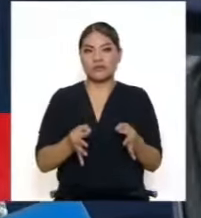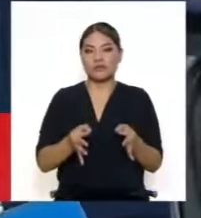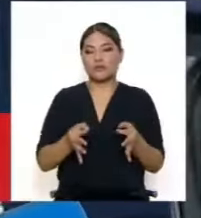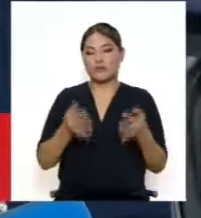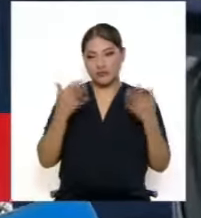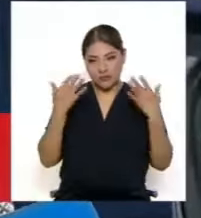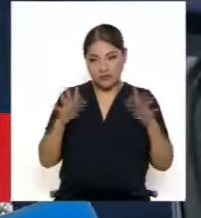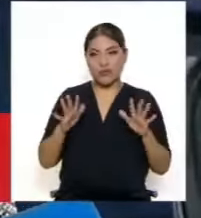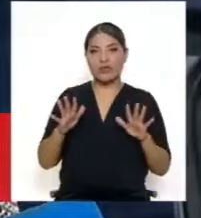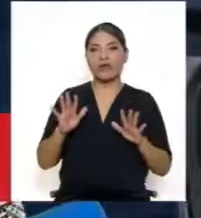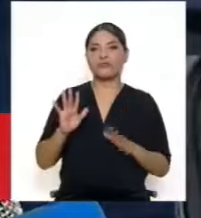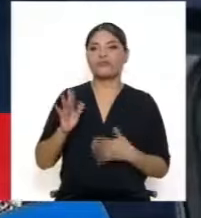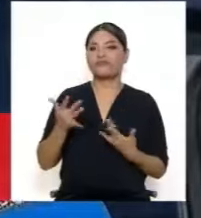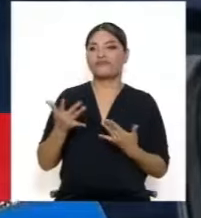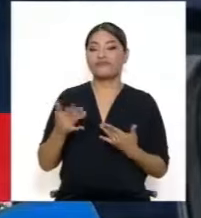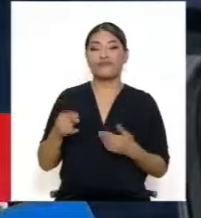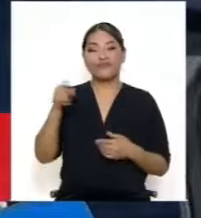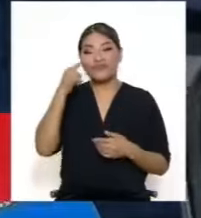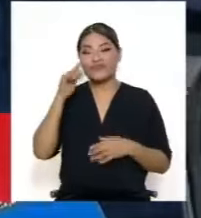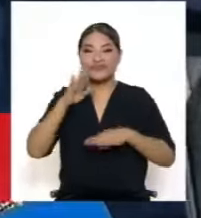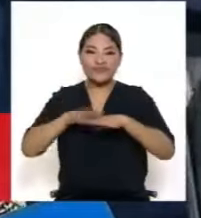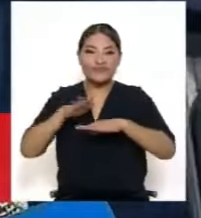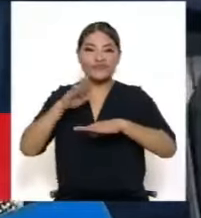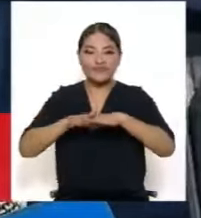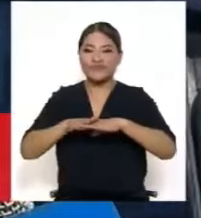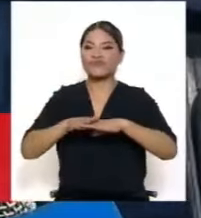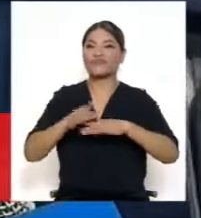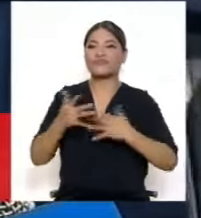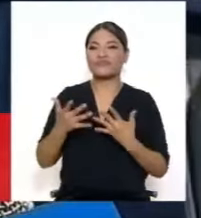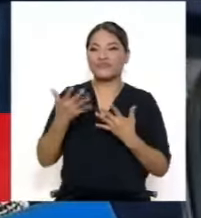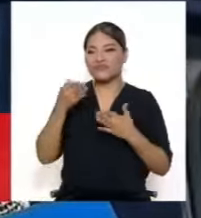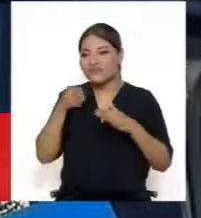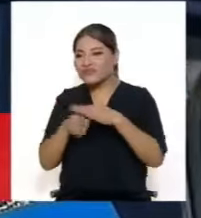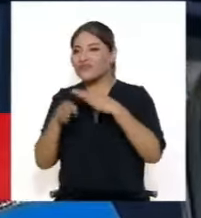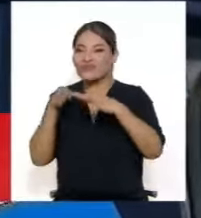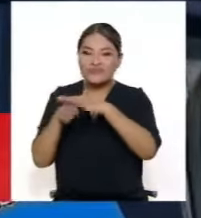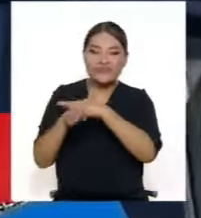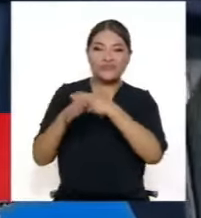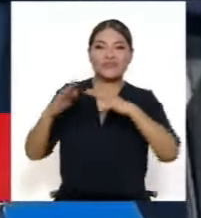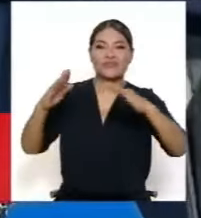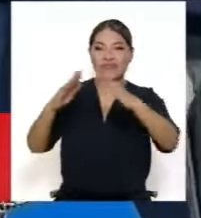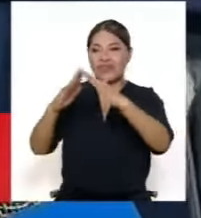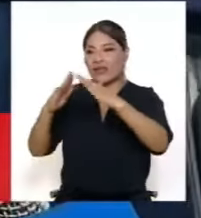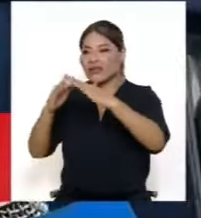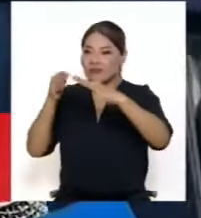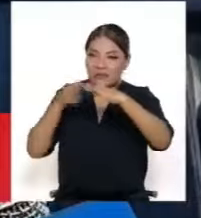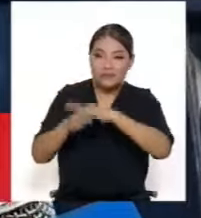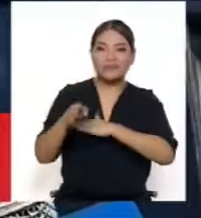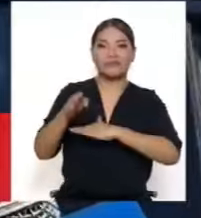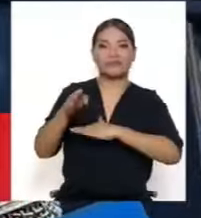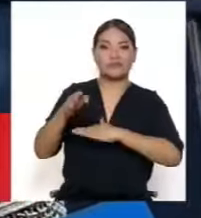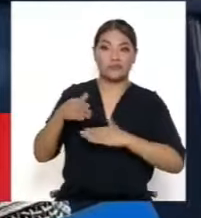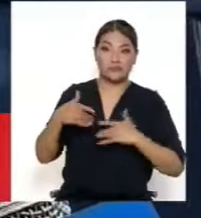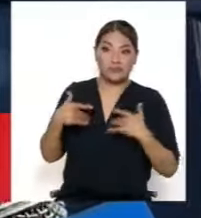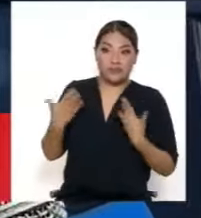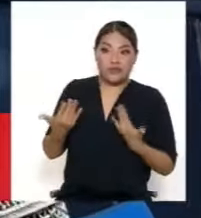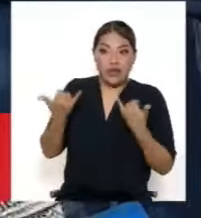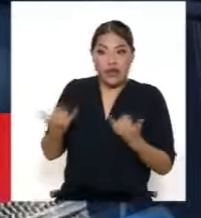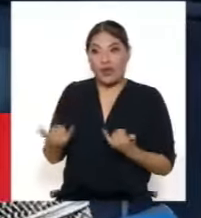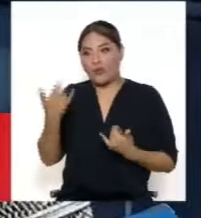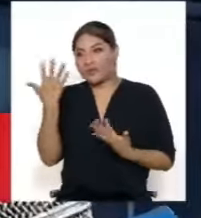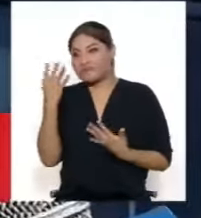ha se ha logrado pues lo que es la intervención no en este inmueble el cual hasta el momento est es